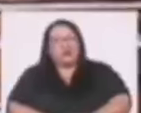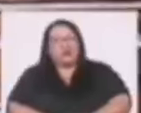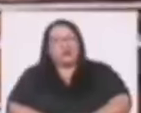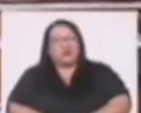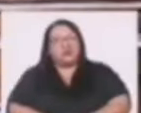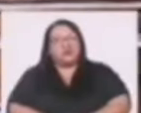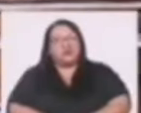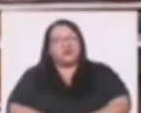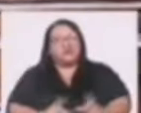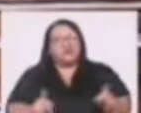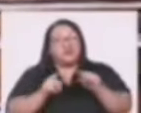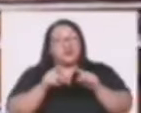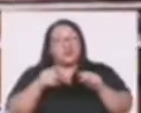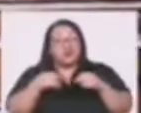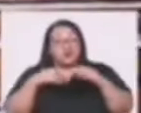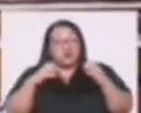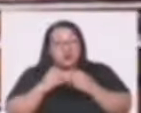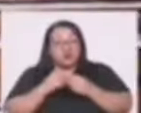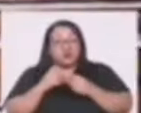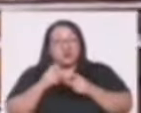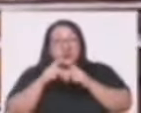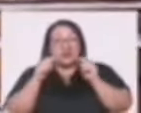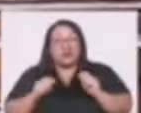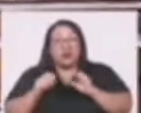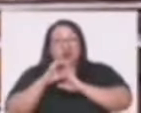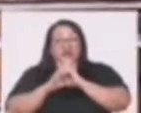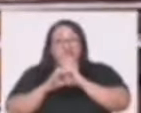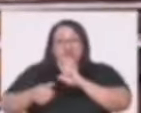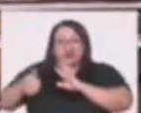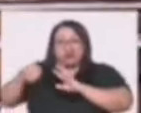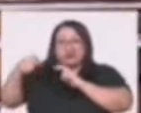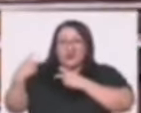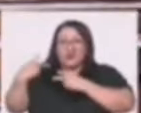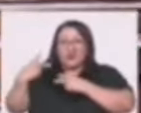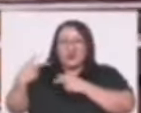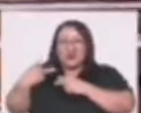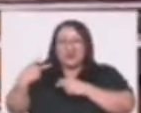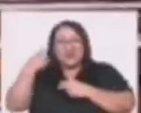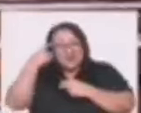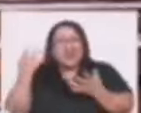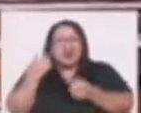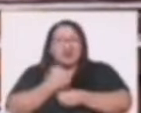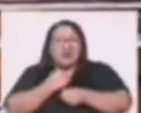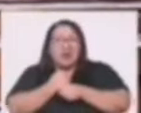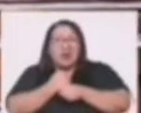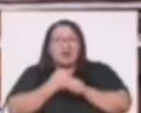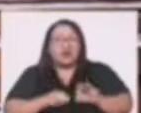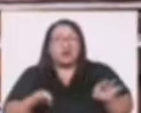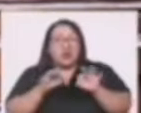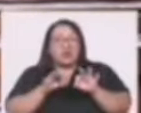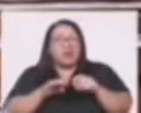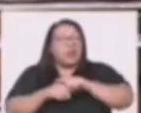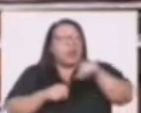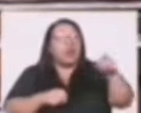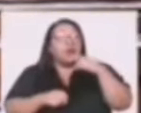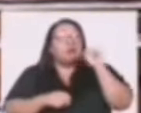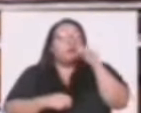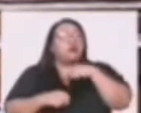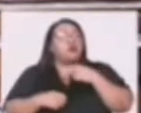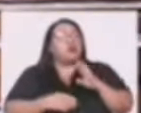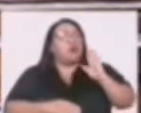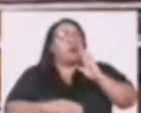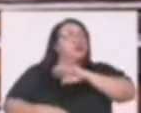Perú. Ellos son responsables absolutamente todos, porque como ellos mismos han dicho, han tomado la decisión por